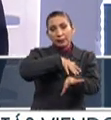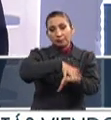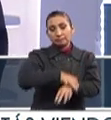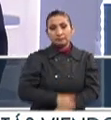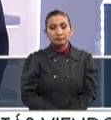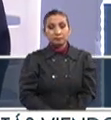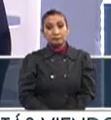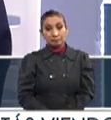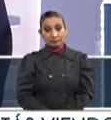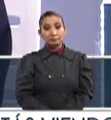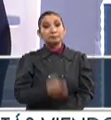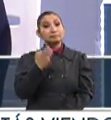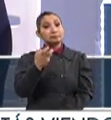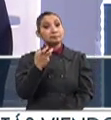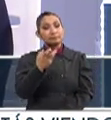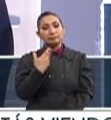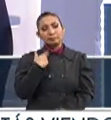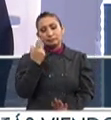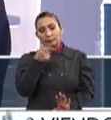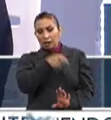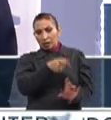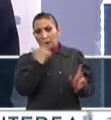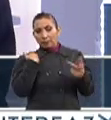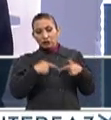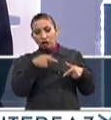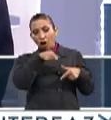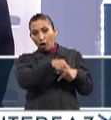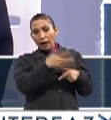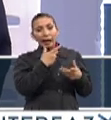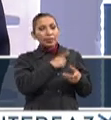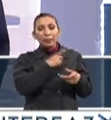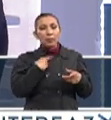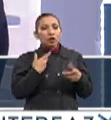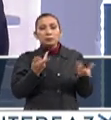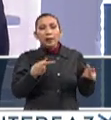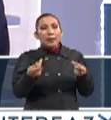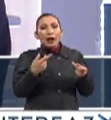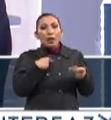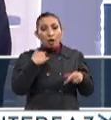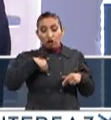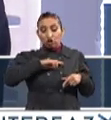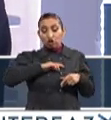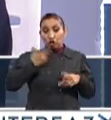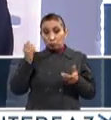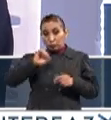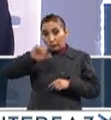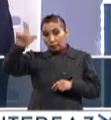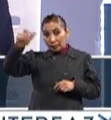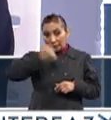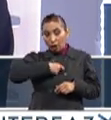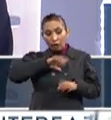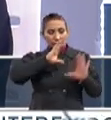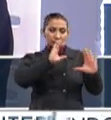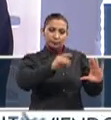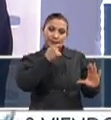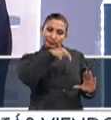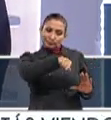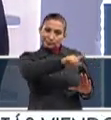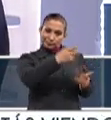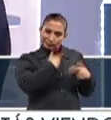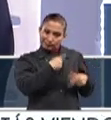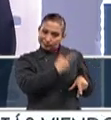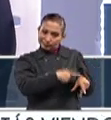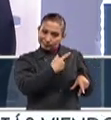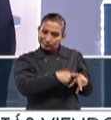Claro. Entonces, en cuestión a los pacientes, ¿qué es lo que tenemos que hacer como profesionales de la salud? Enseñarles a los